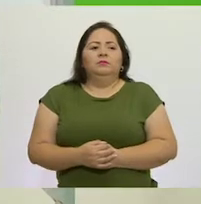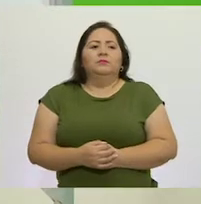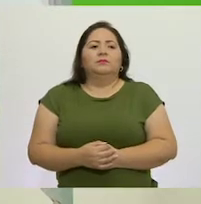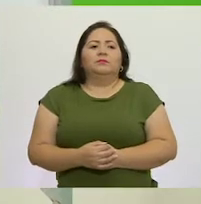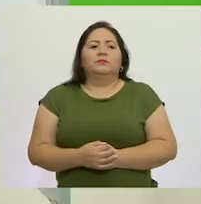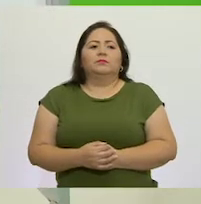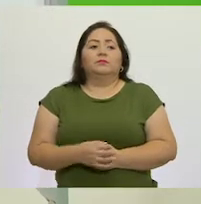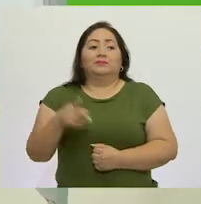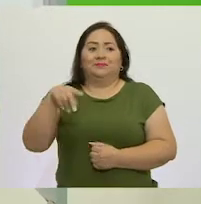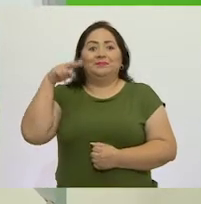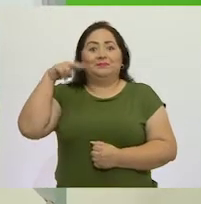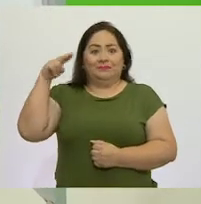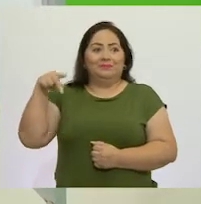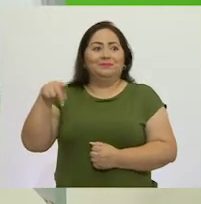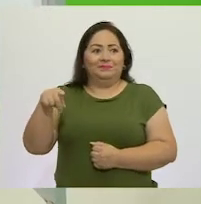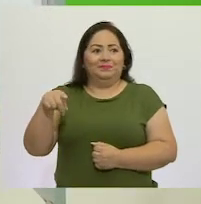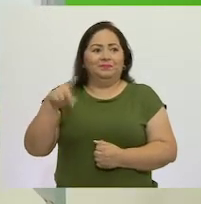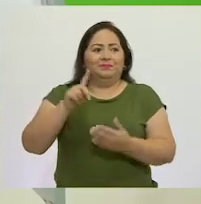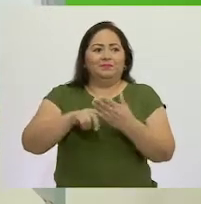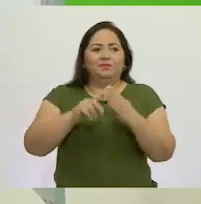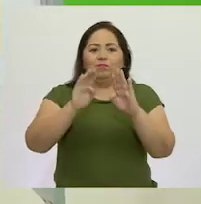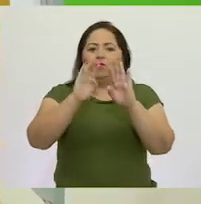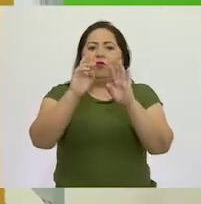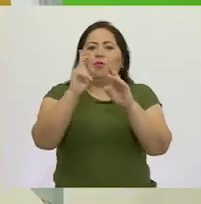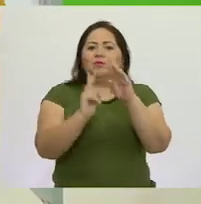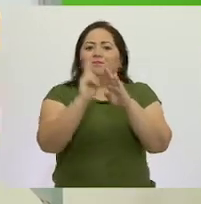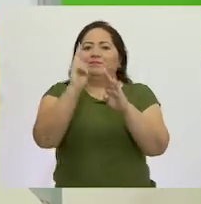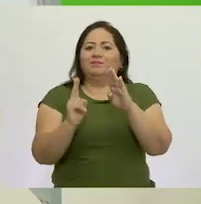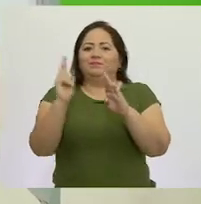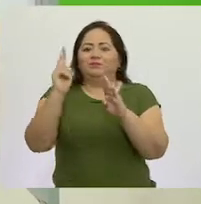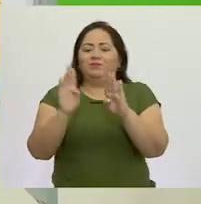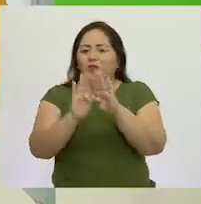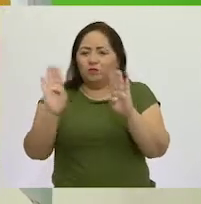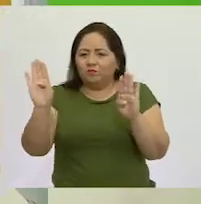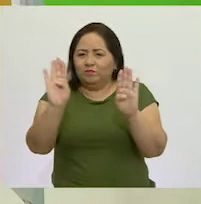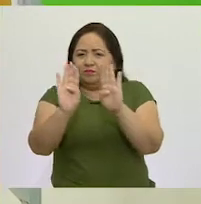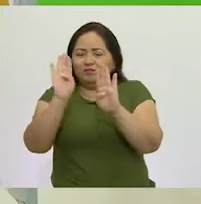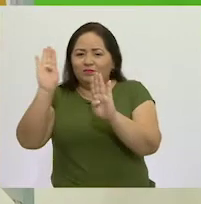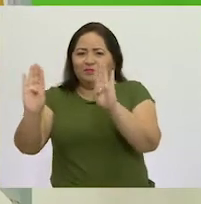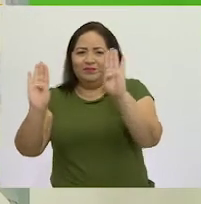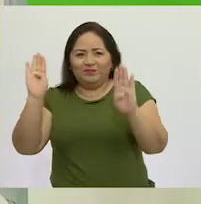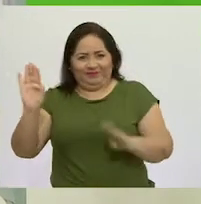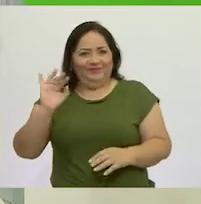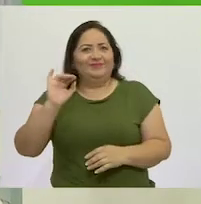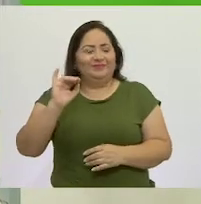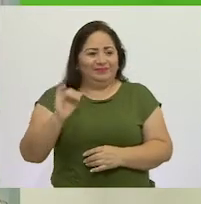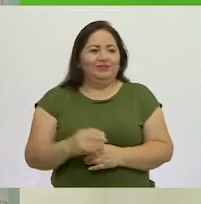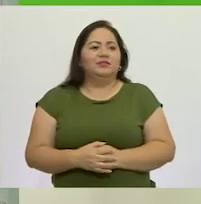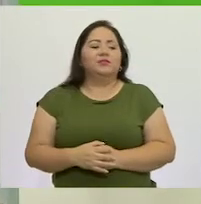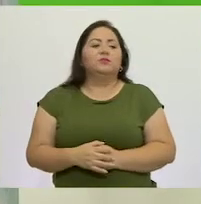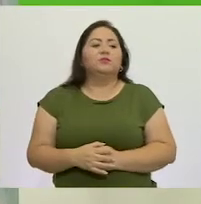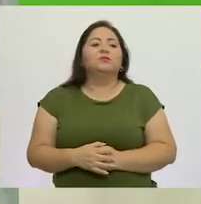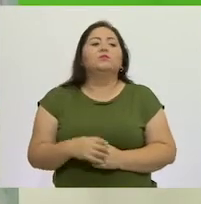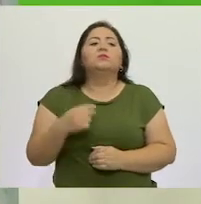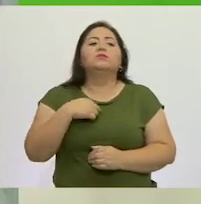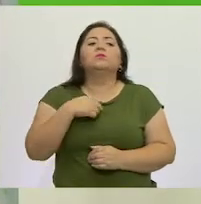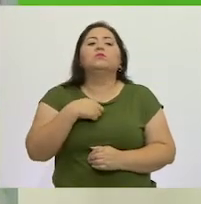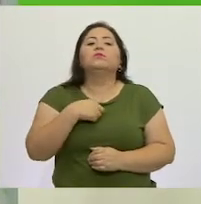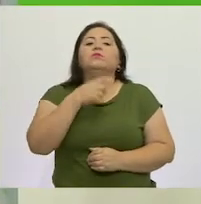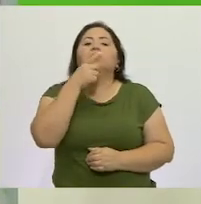Ah, la pintura está en pedazos, es decir, fragmentada. Así es. Y yo te voy a ir